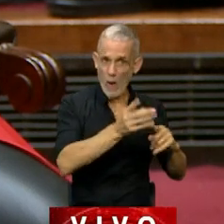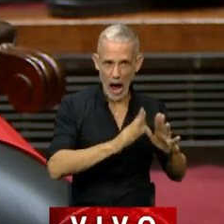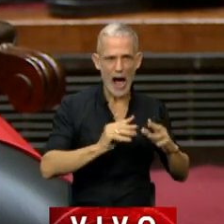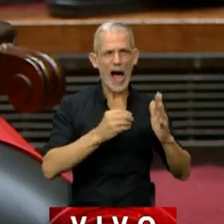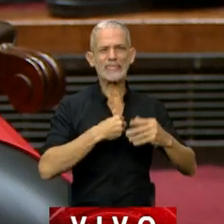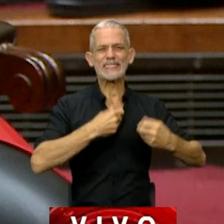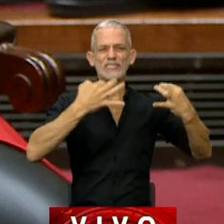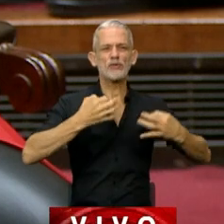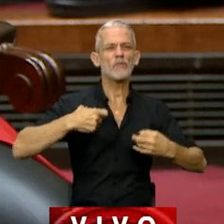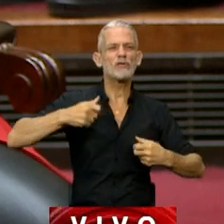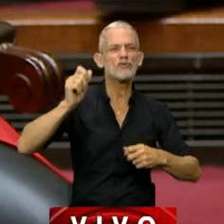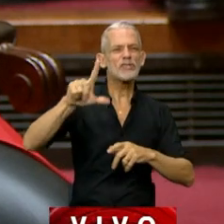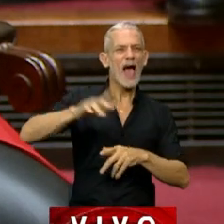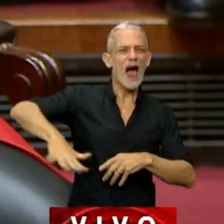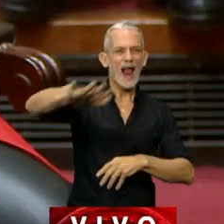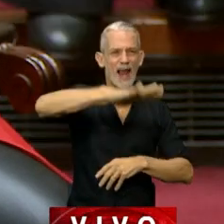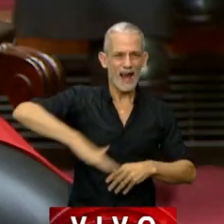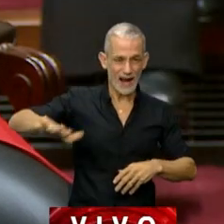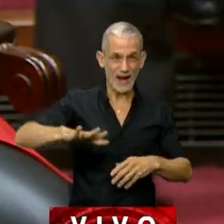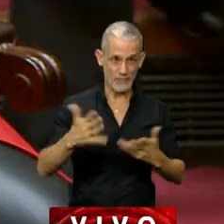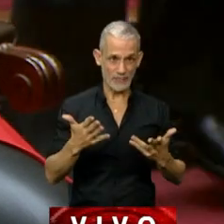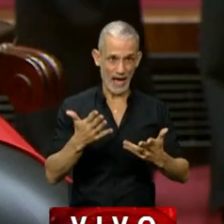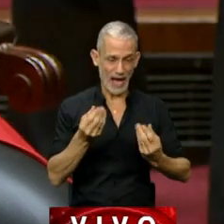un sentido social